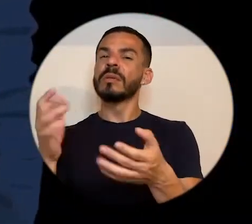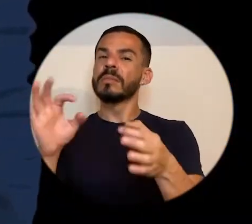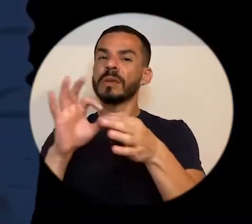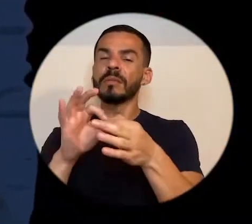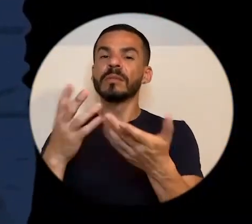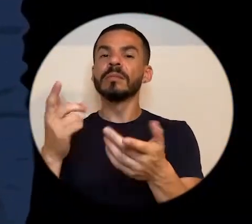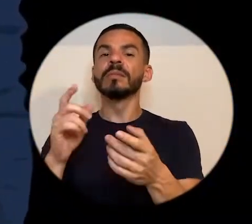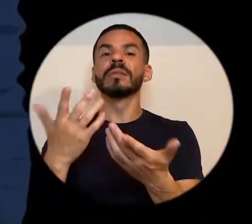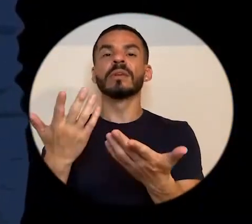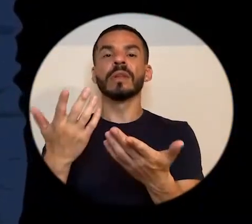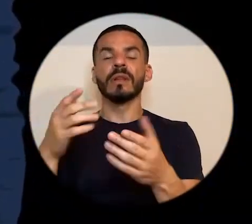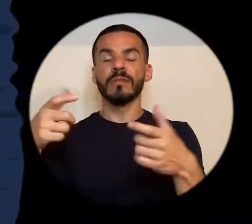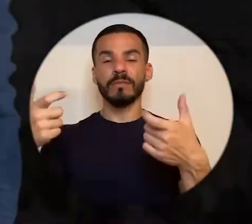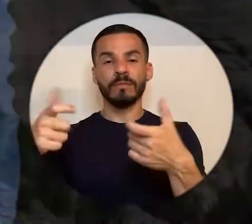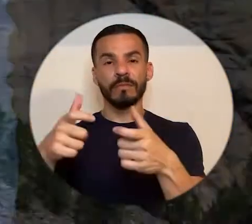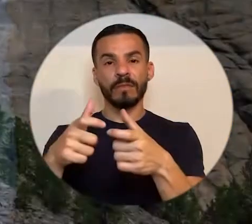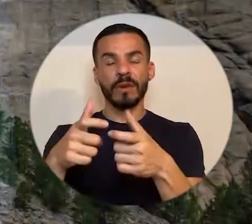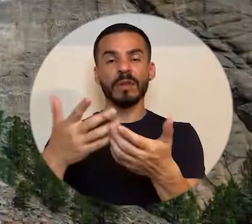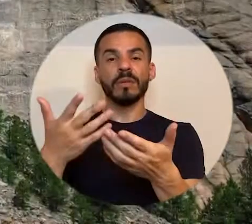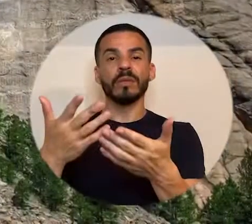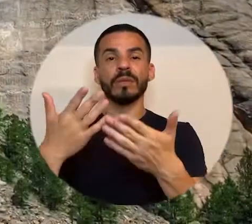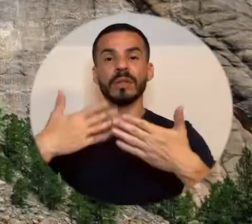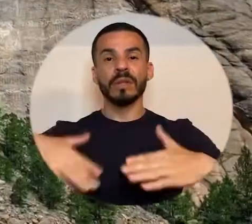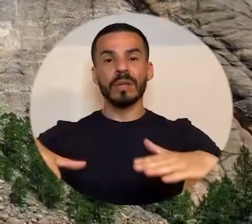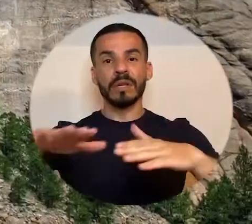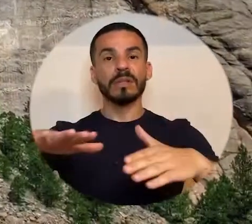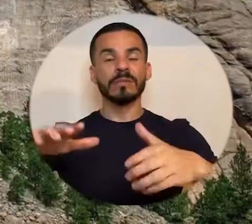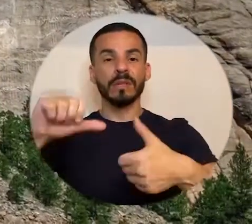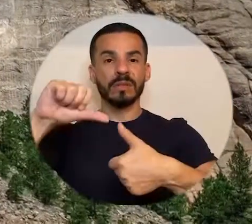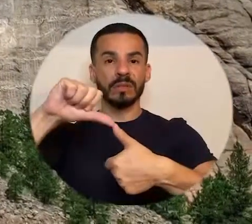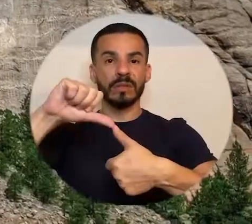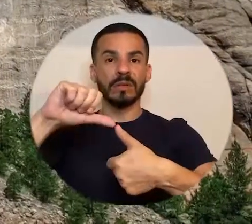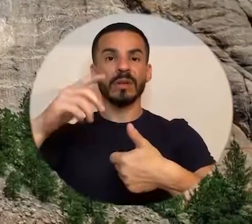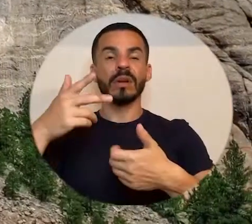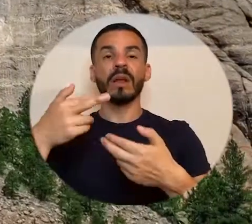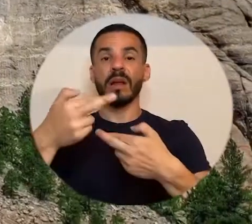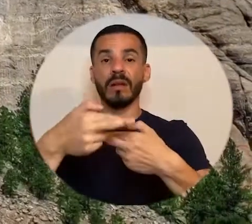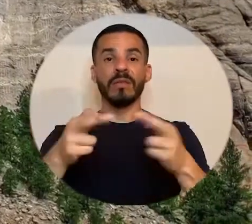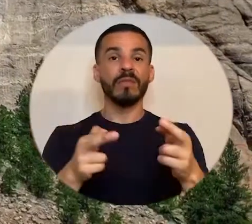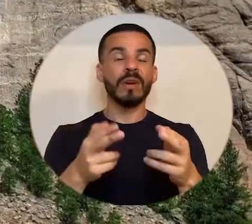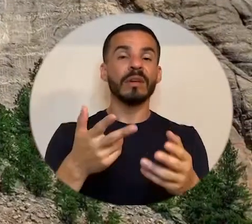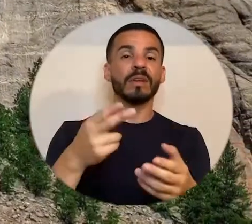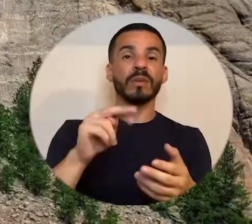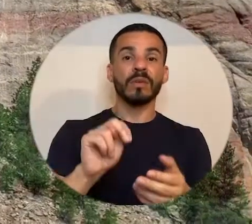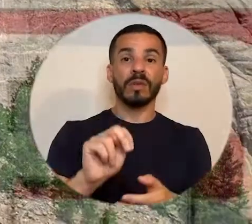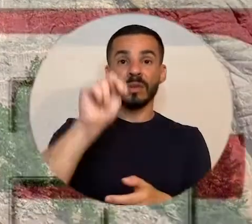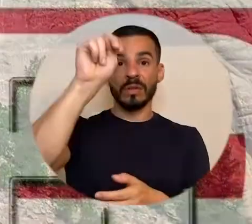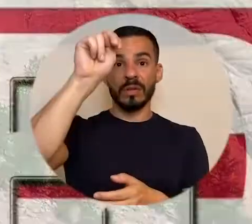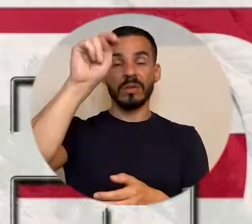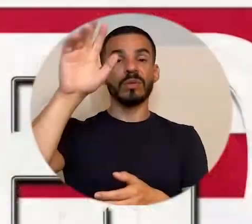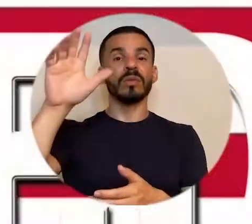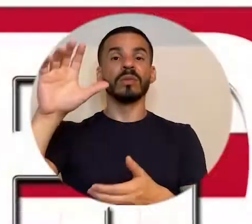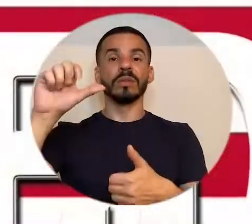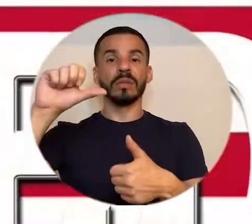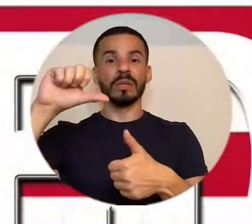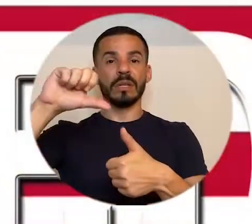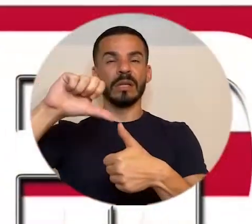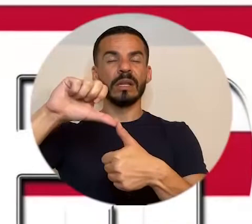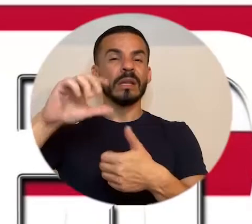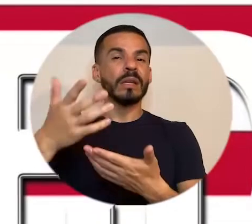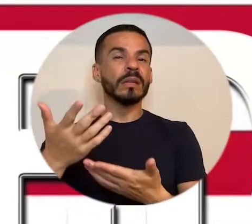importante se relaciona con la reducción del espacio centroamericano a la región del norte de